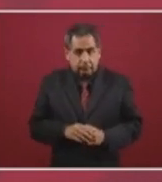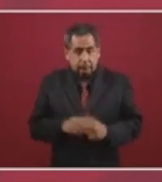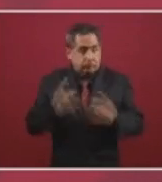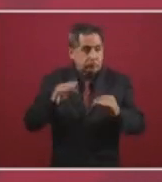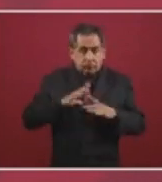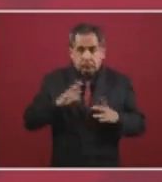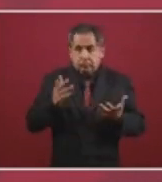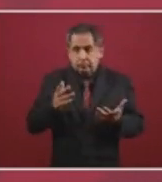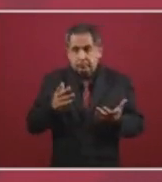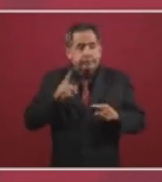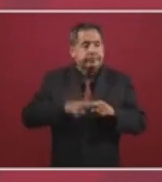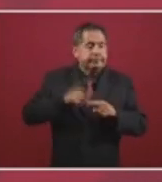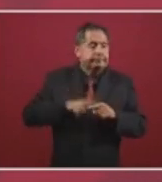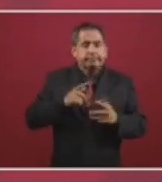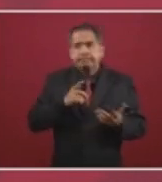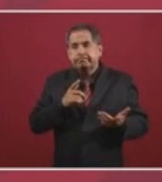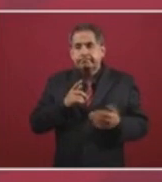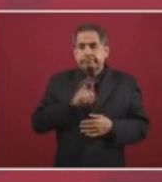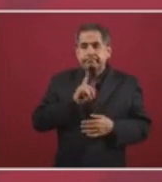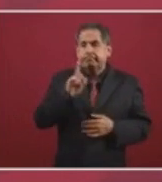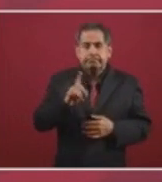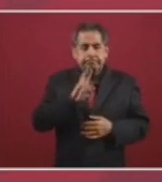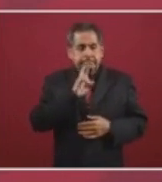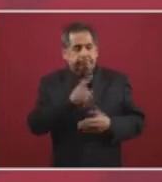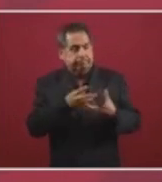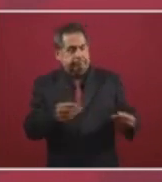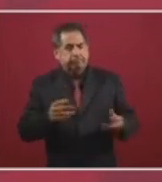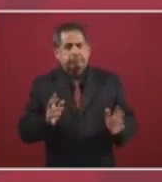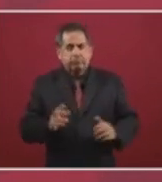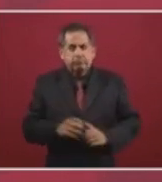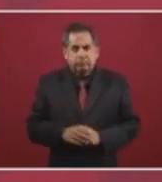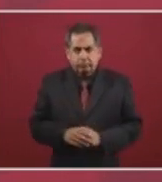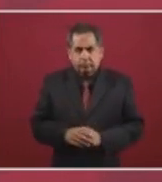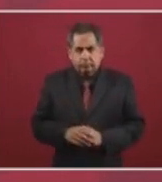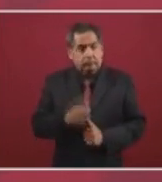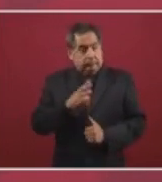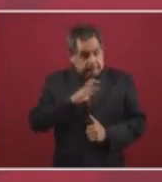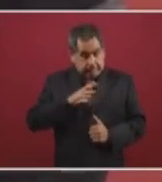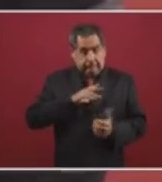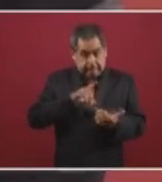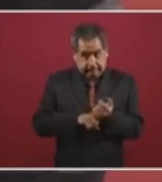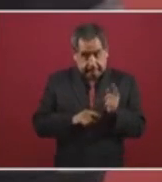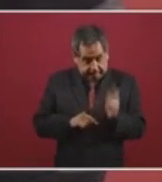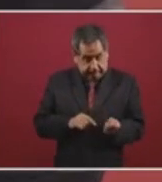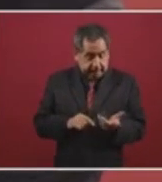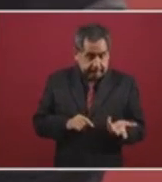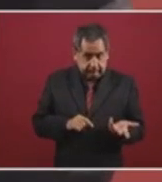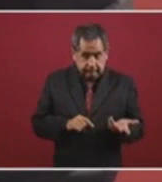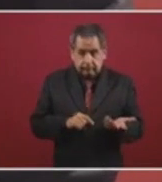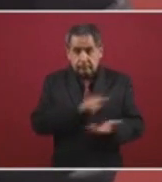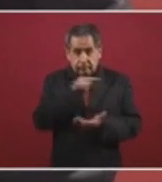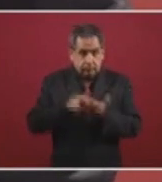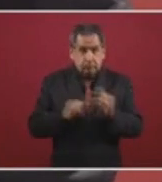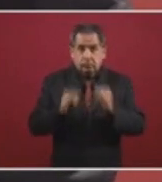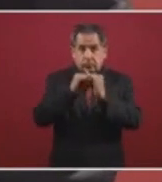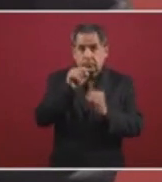no hay quien resuelva sobre esto, que sí existe, hay instancias.